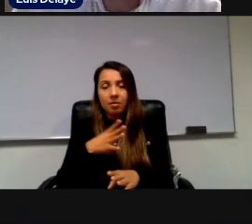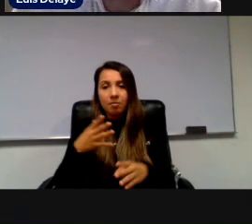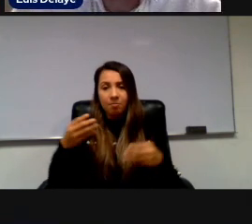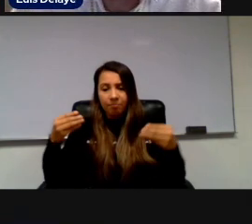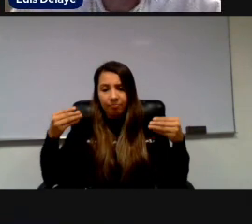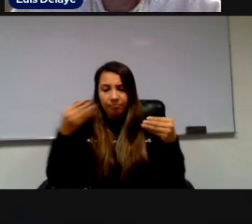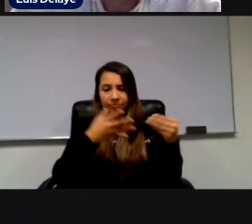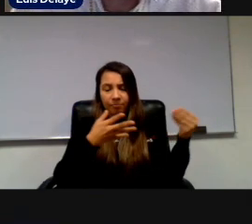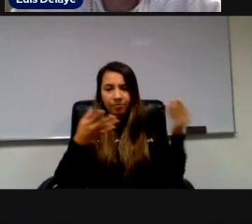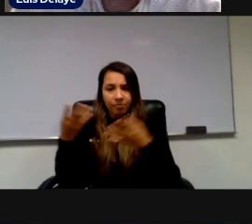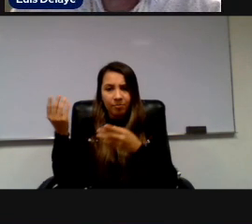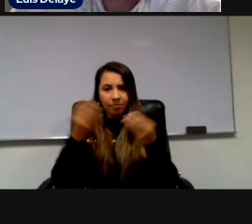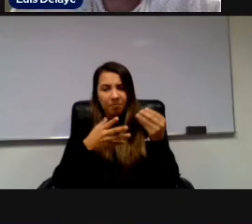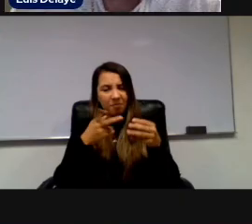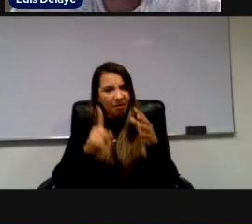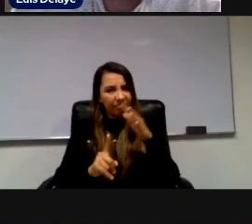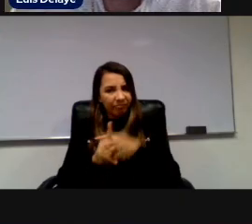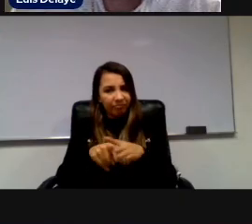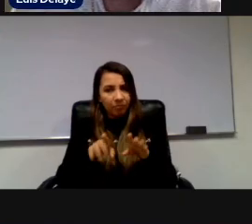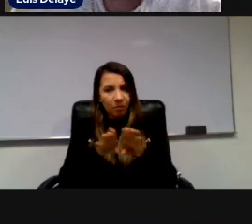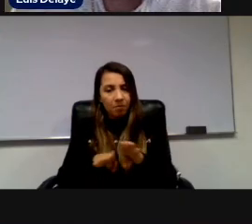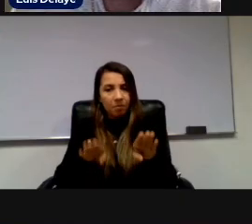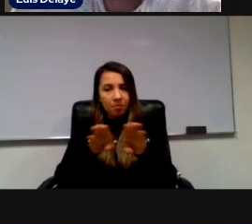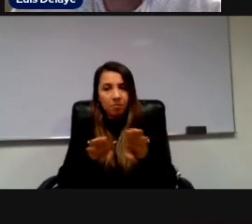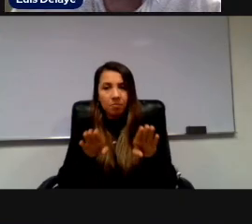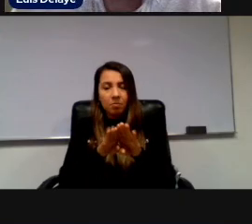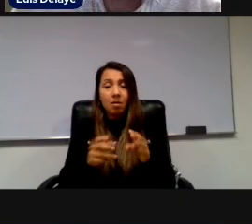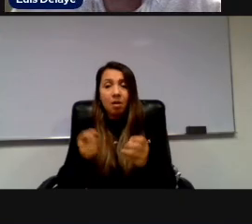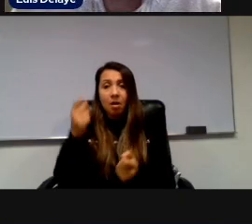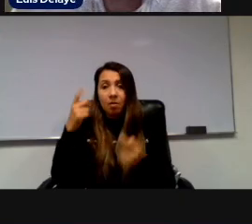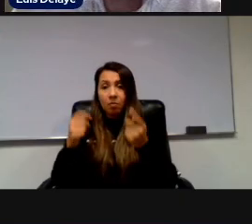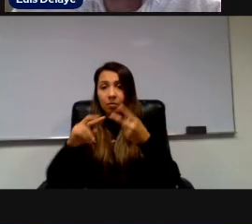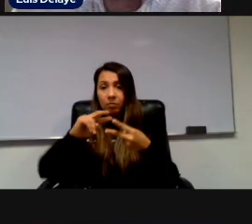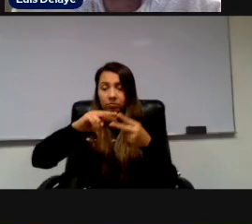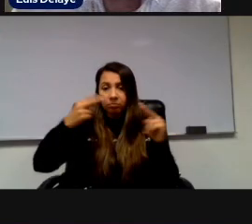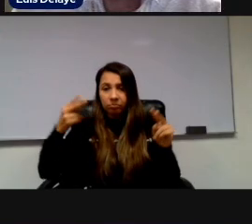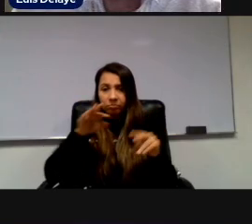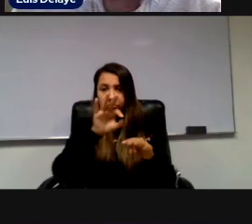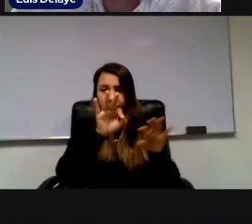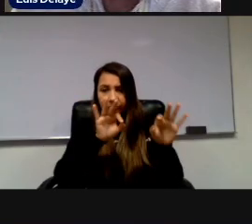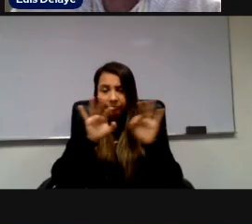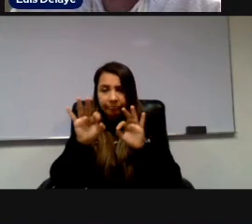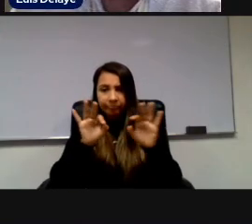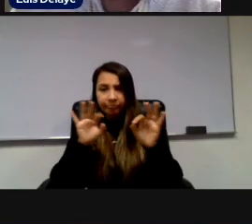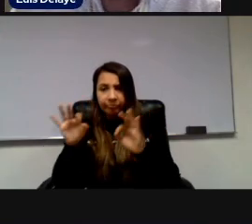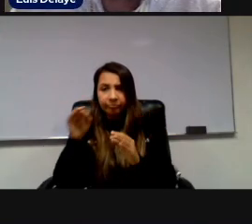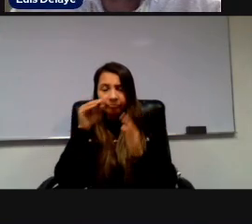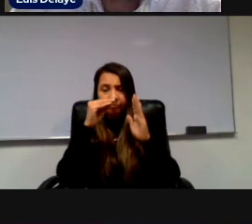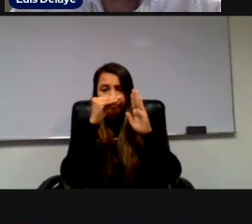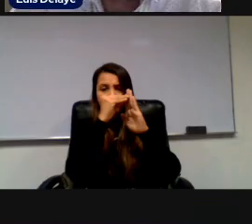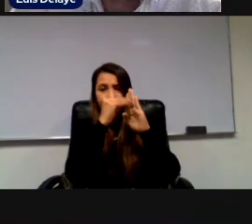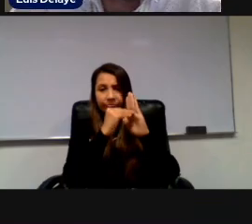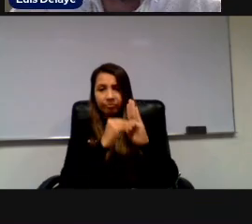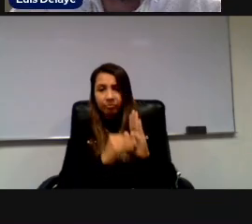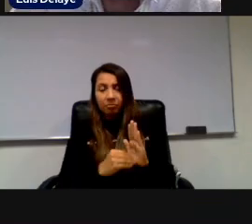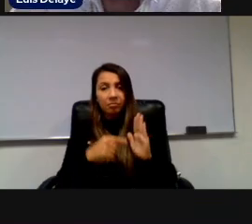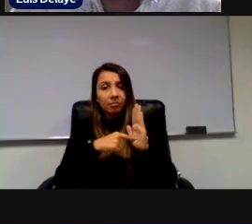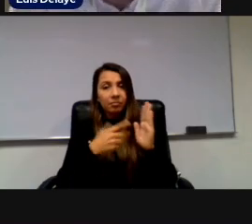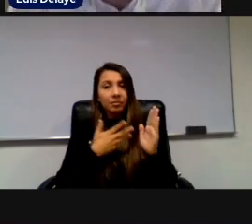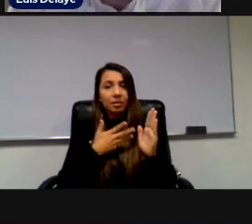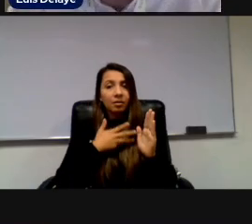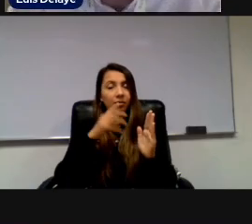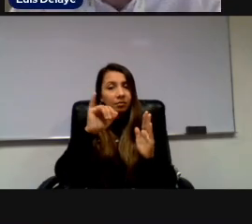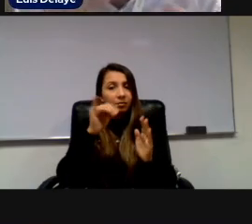¿no? Y hay algunos genes asociados al código genético que pues sí tienen